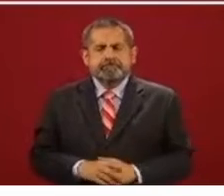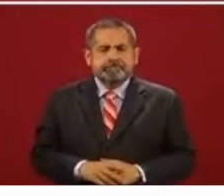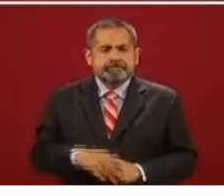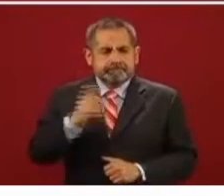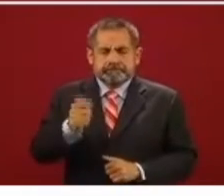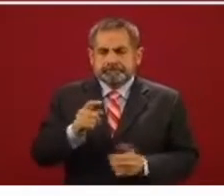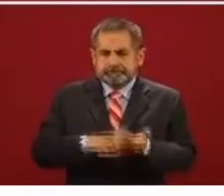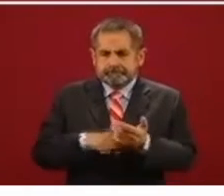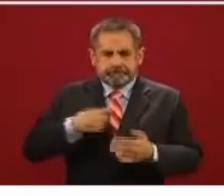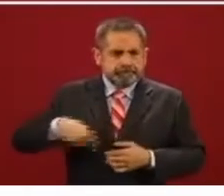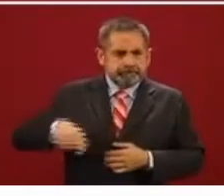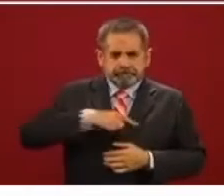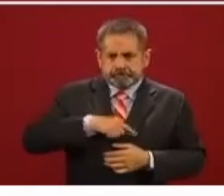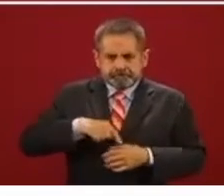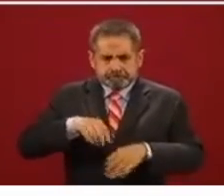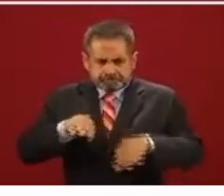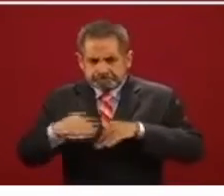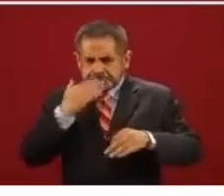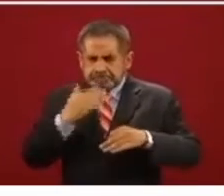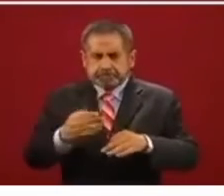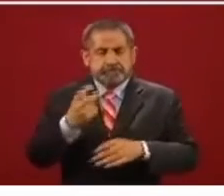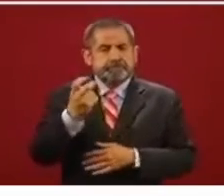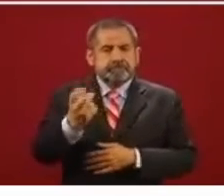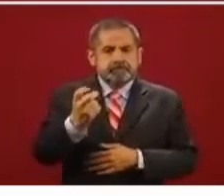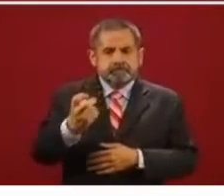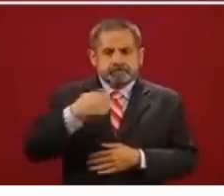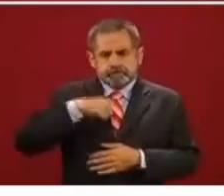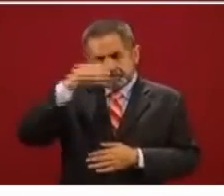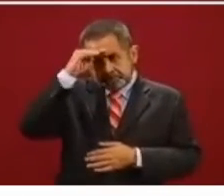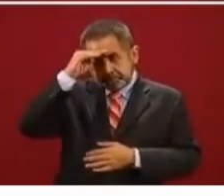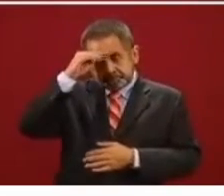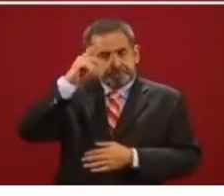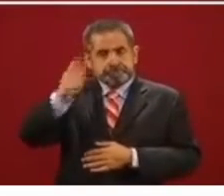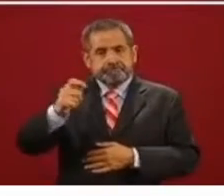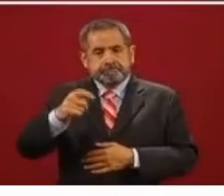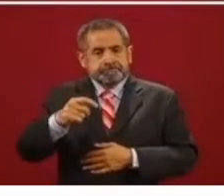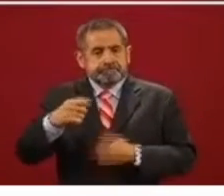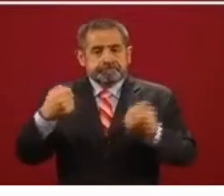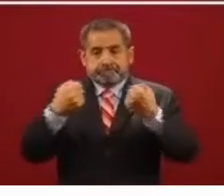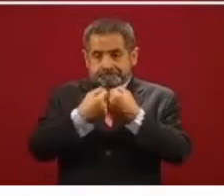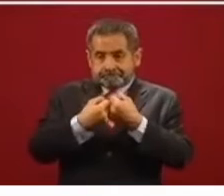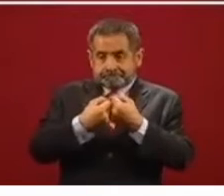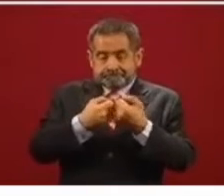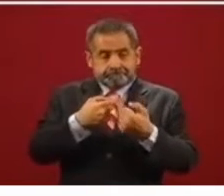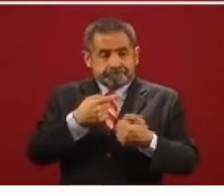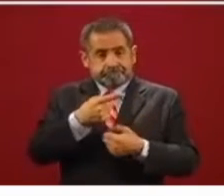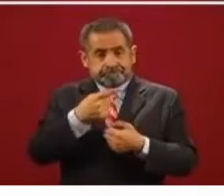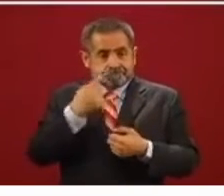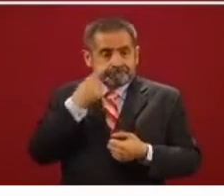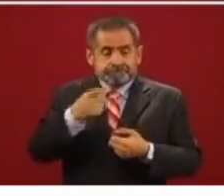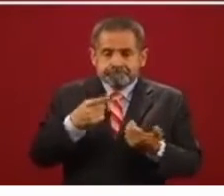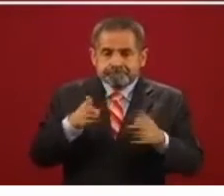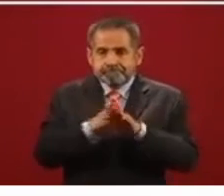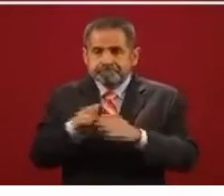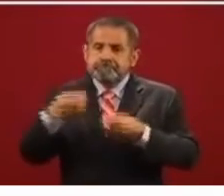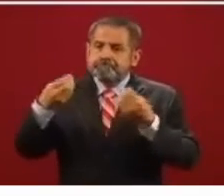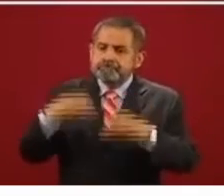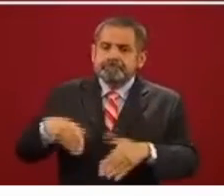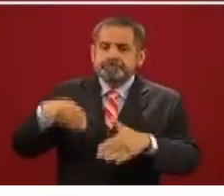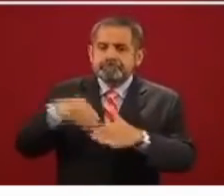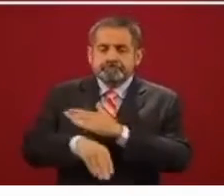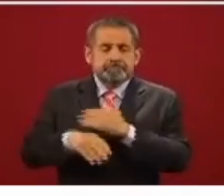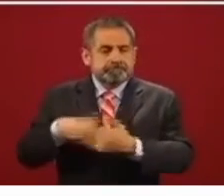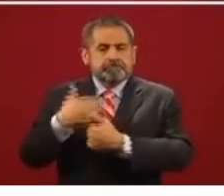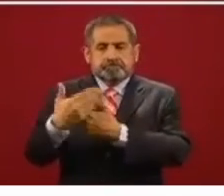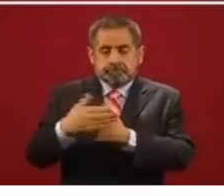de la que ya estamos viviendo. Por lo tanto, no se van a afectar en esta decisión que estoy refiriendo, que Estados Unidos